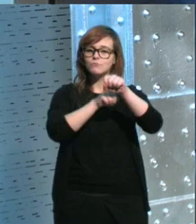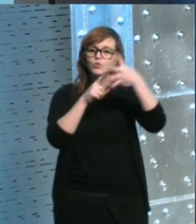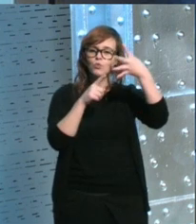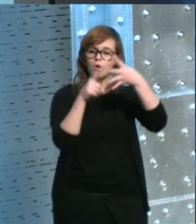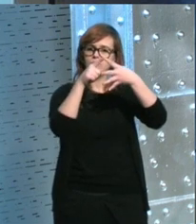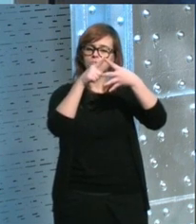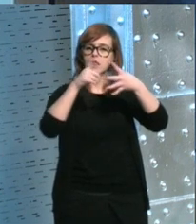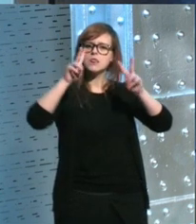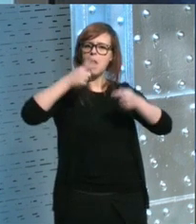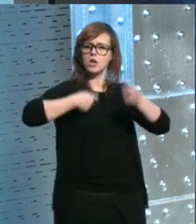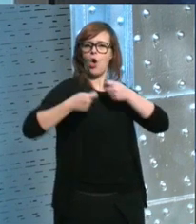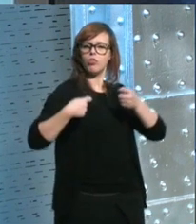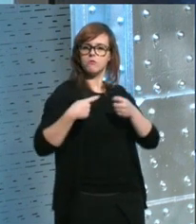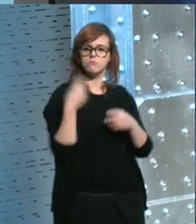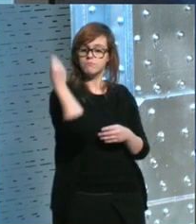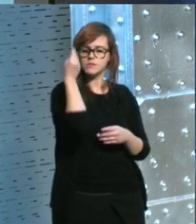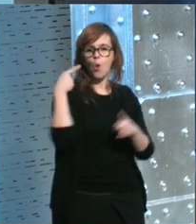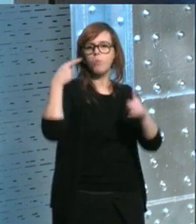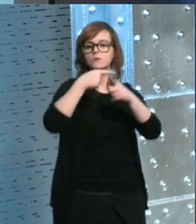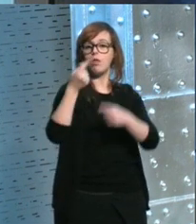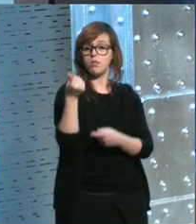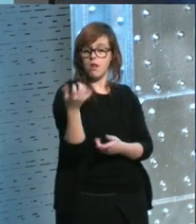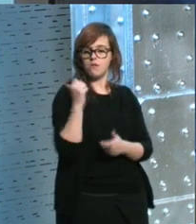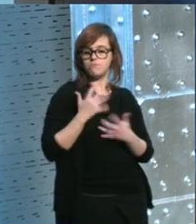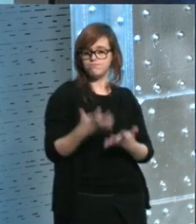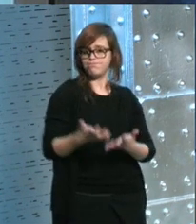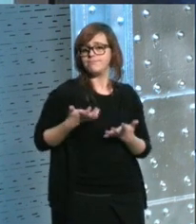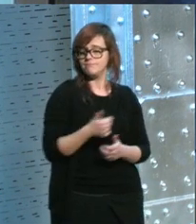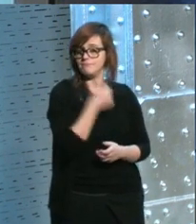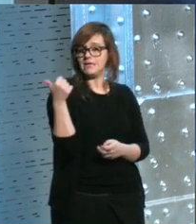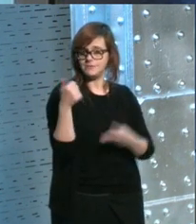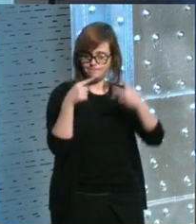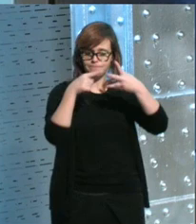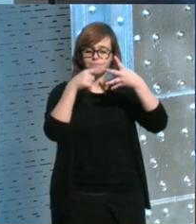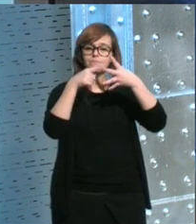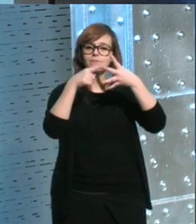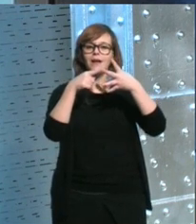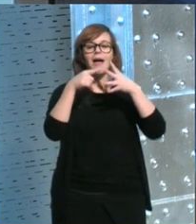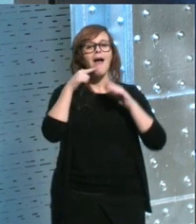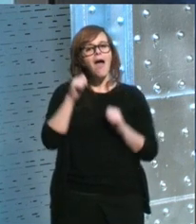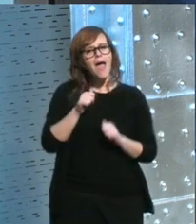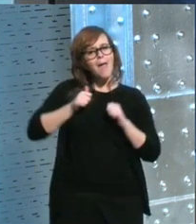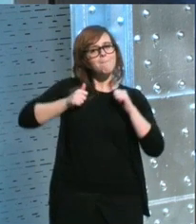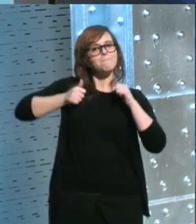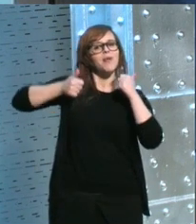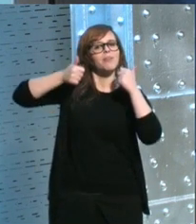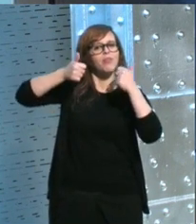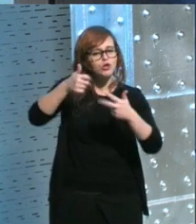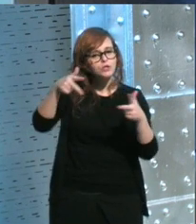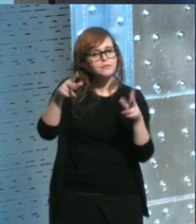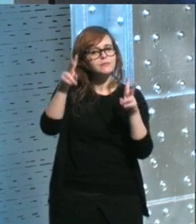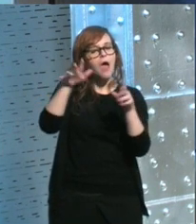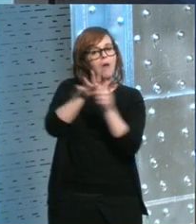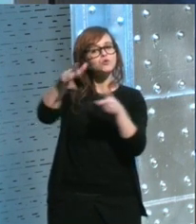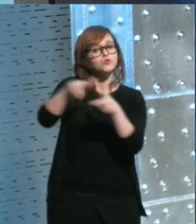que esencialmente piensa en ganar dinero. Después hay el emprendedor social, el que quiere resolver